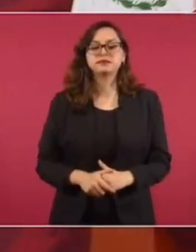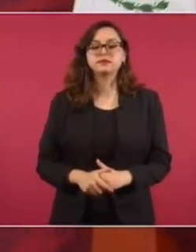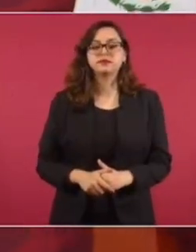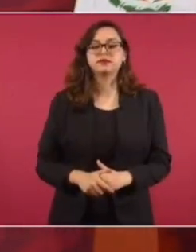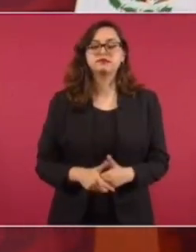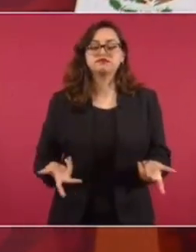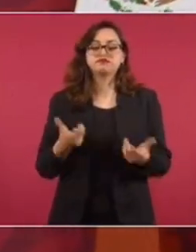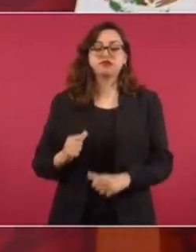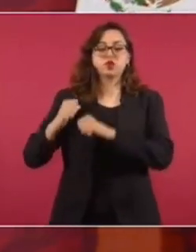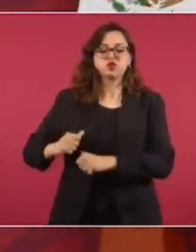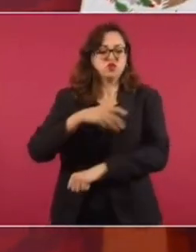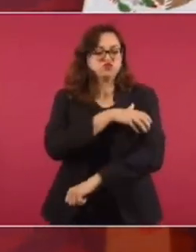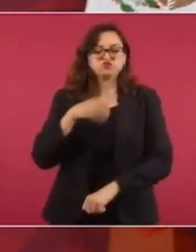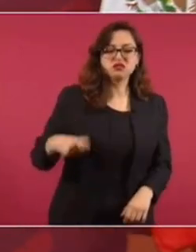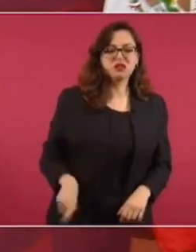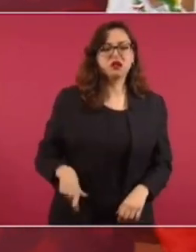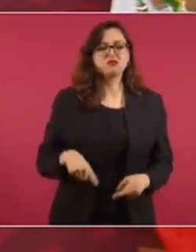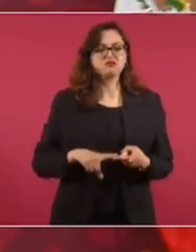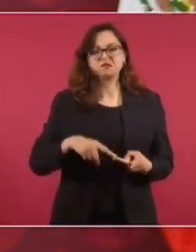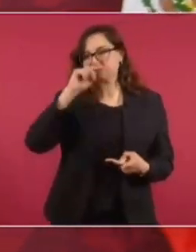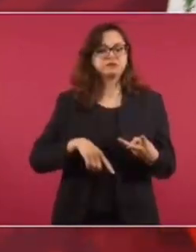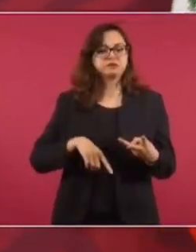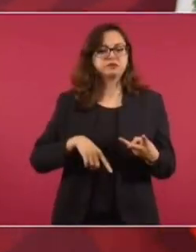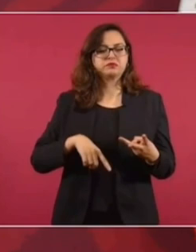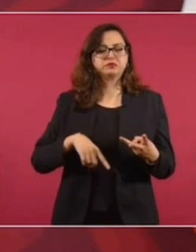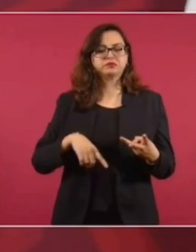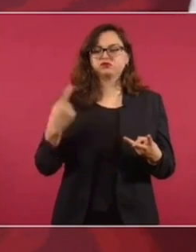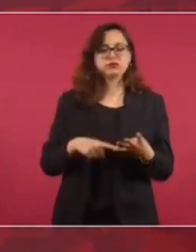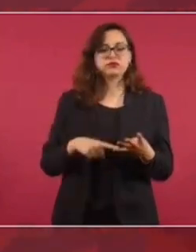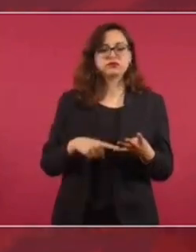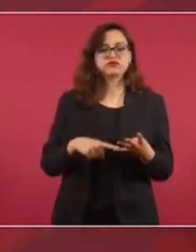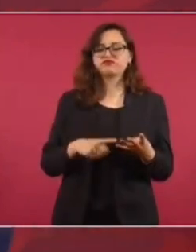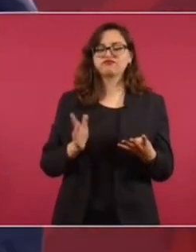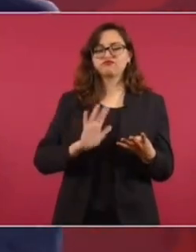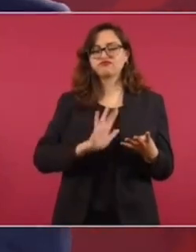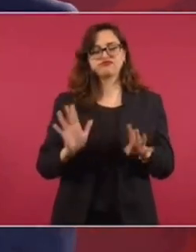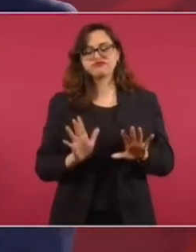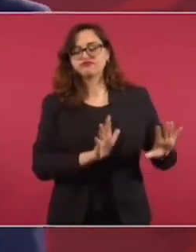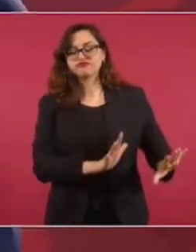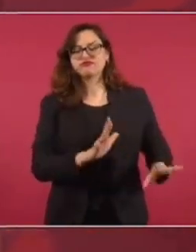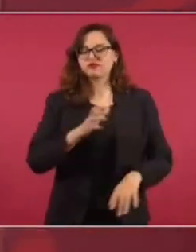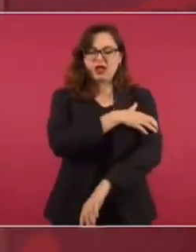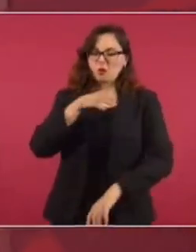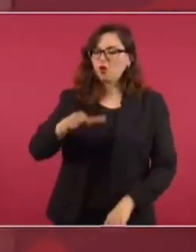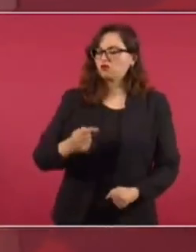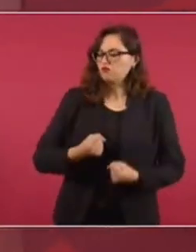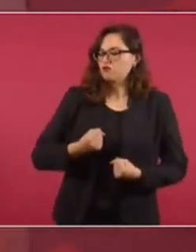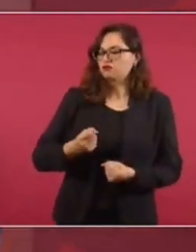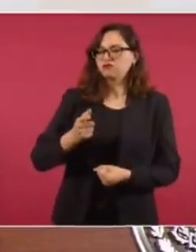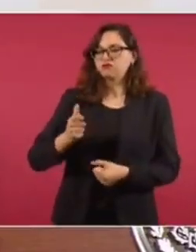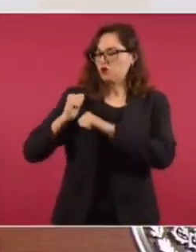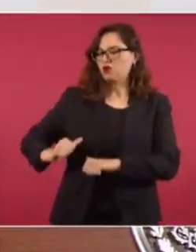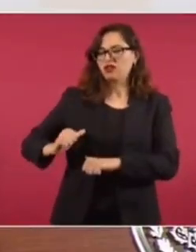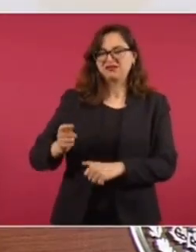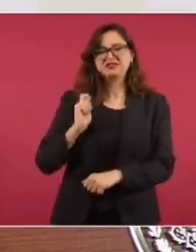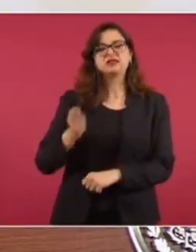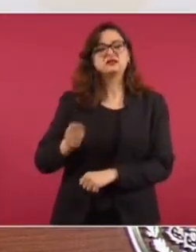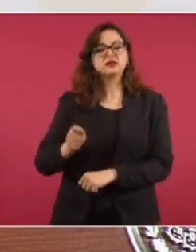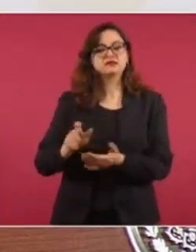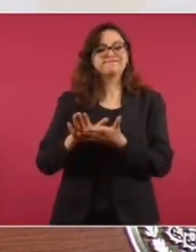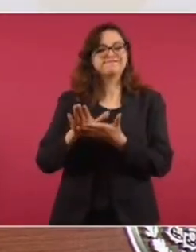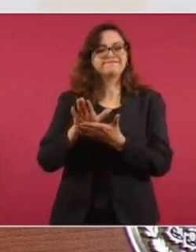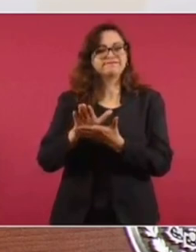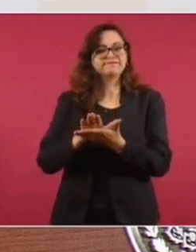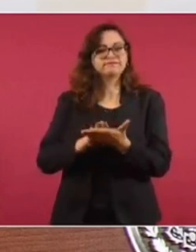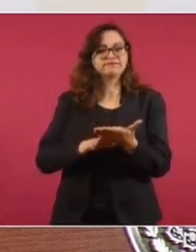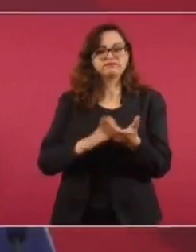poder no es el dinero, la prepotencia, el mando. El poder es humildad. Es mandar